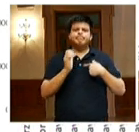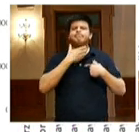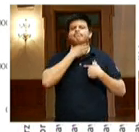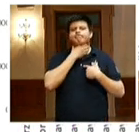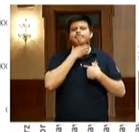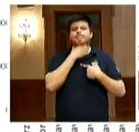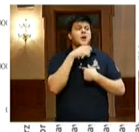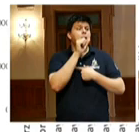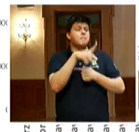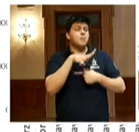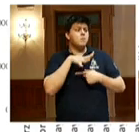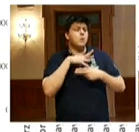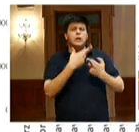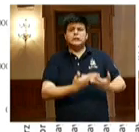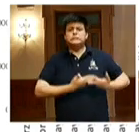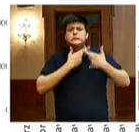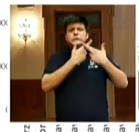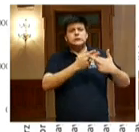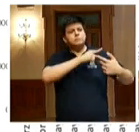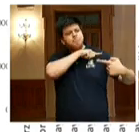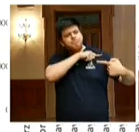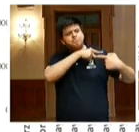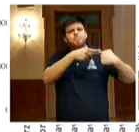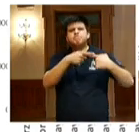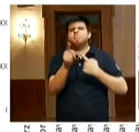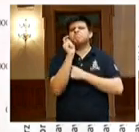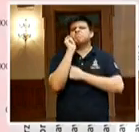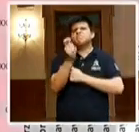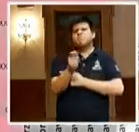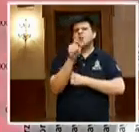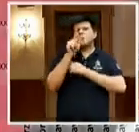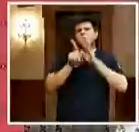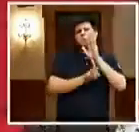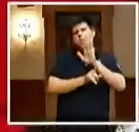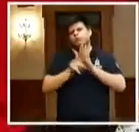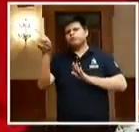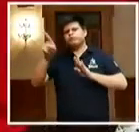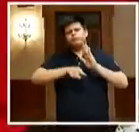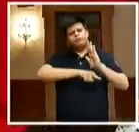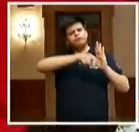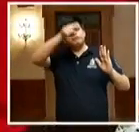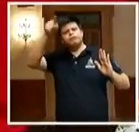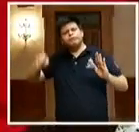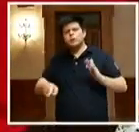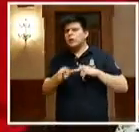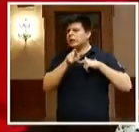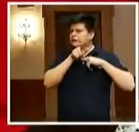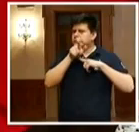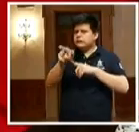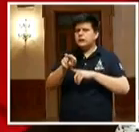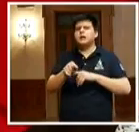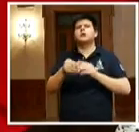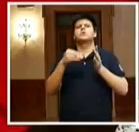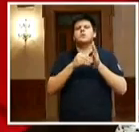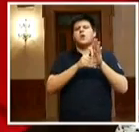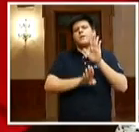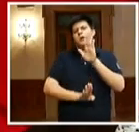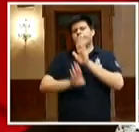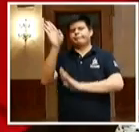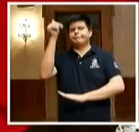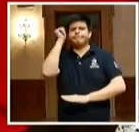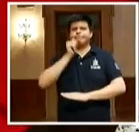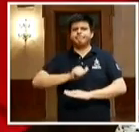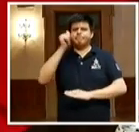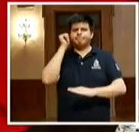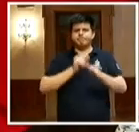esa es la incidencia acumulada que les decía que esta curva bueno es continua es ascendente siempre va a ser